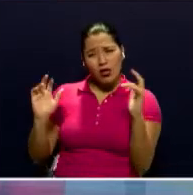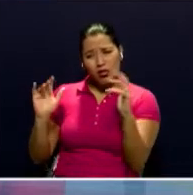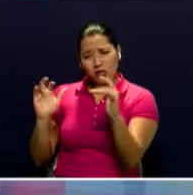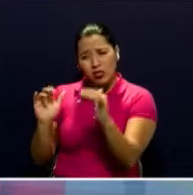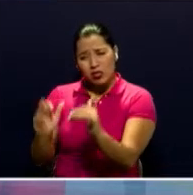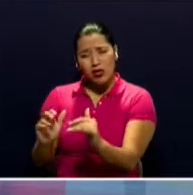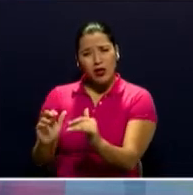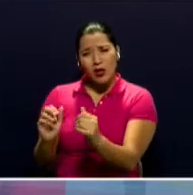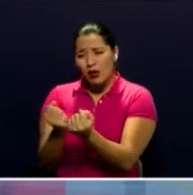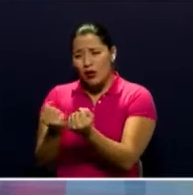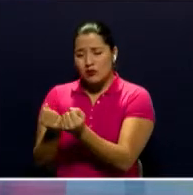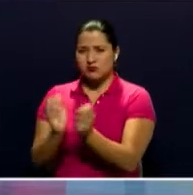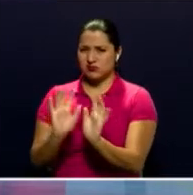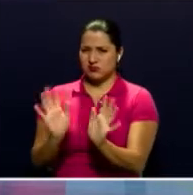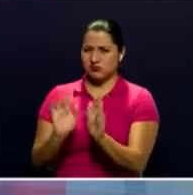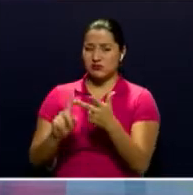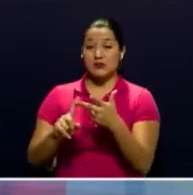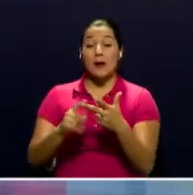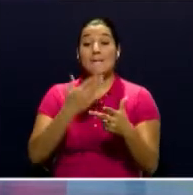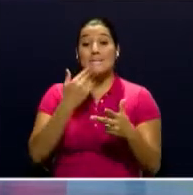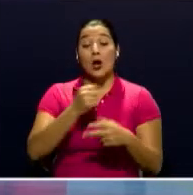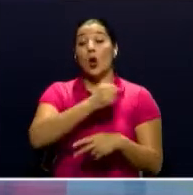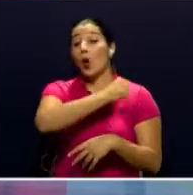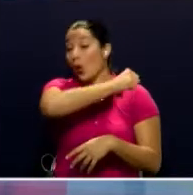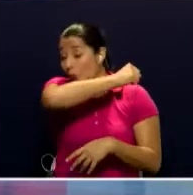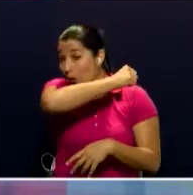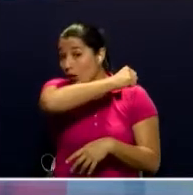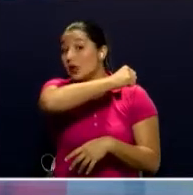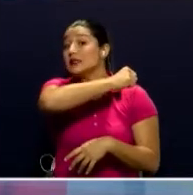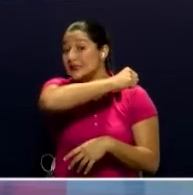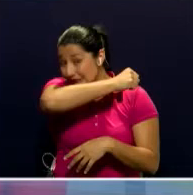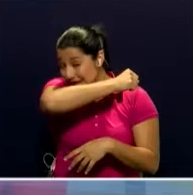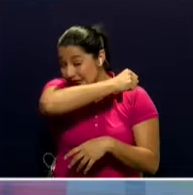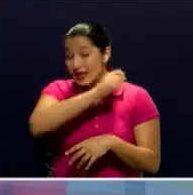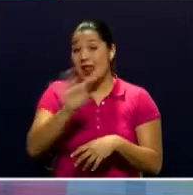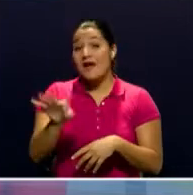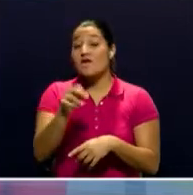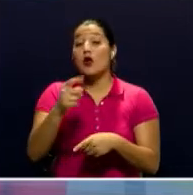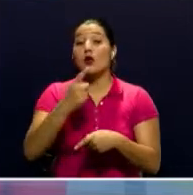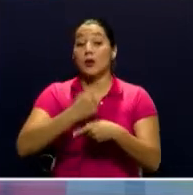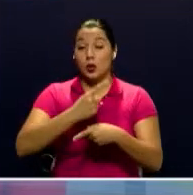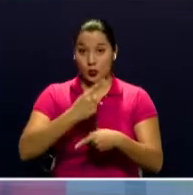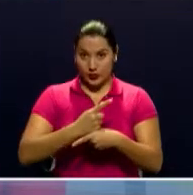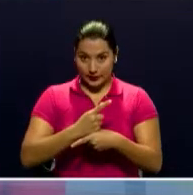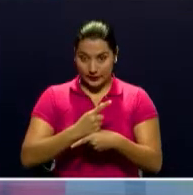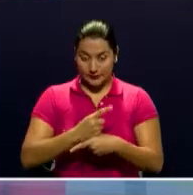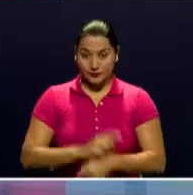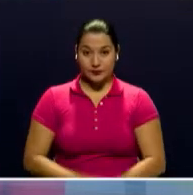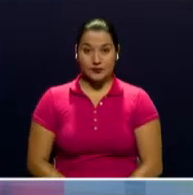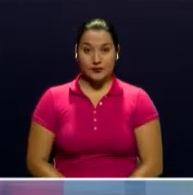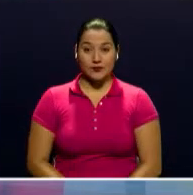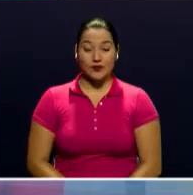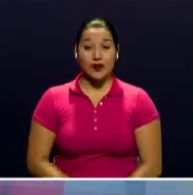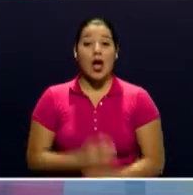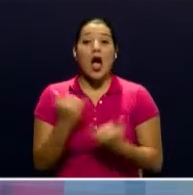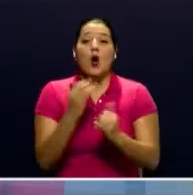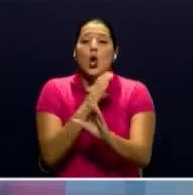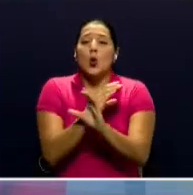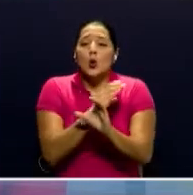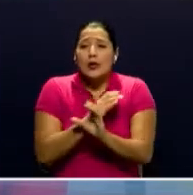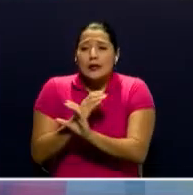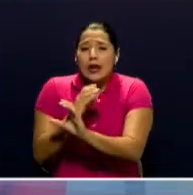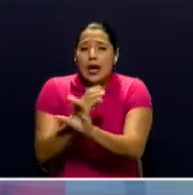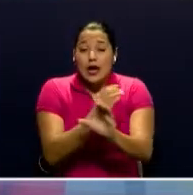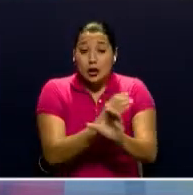contactos cercanos. Estornudemos y tosamos siguiendo el protocolo. Vamos a cuidarnos entre